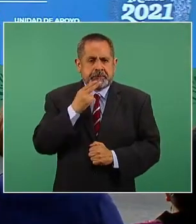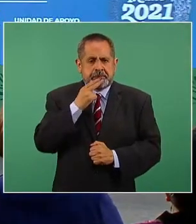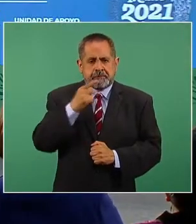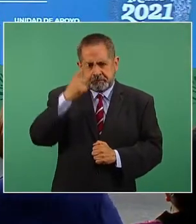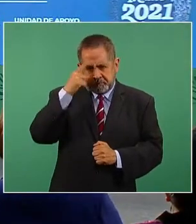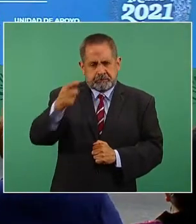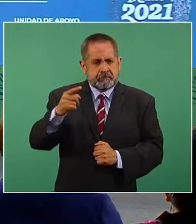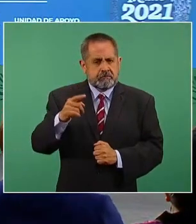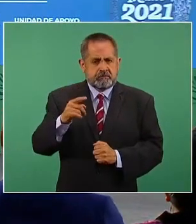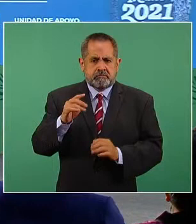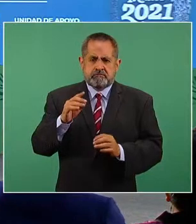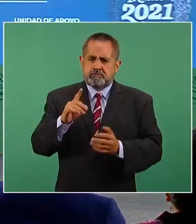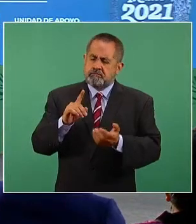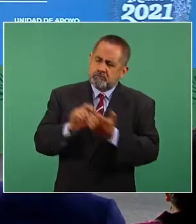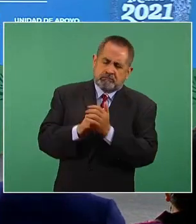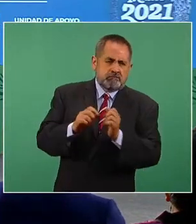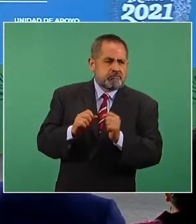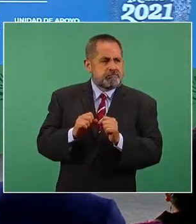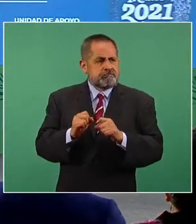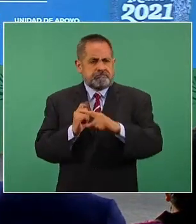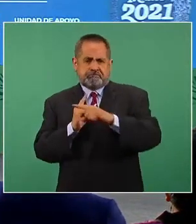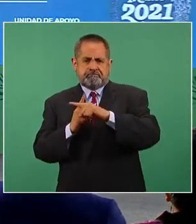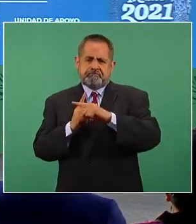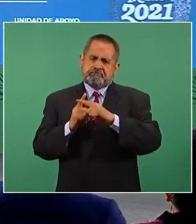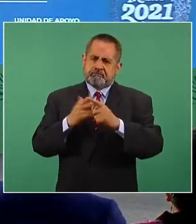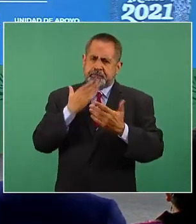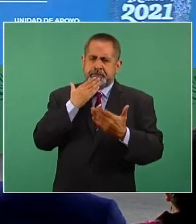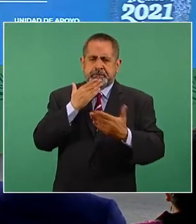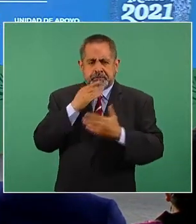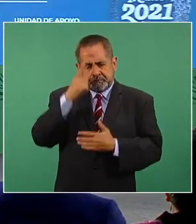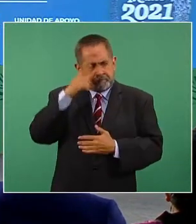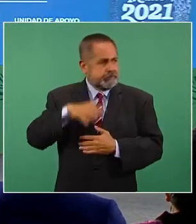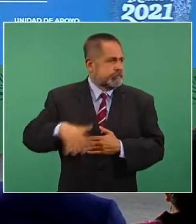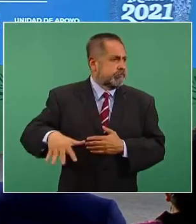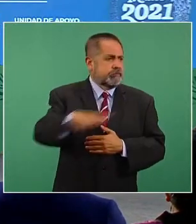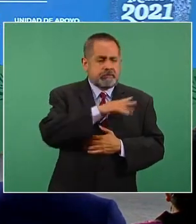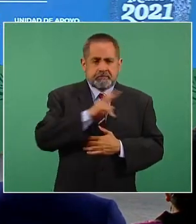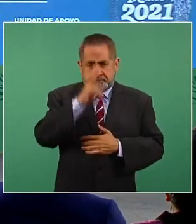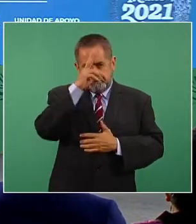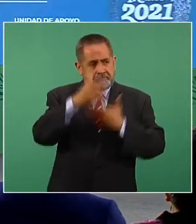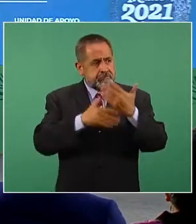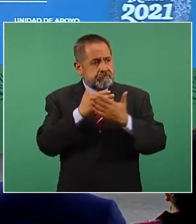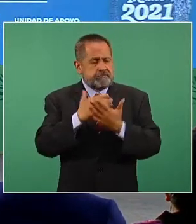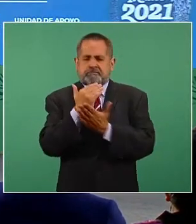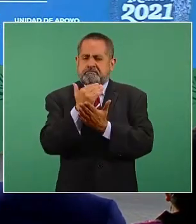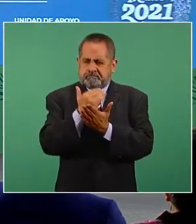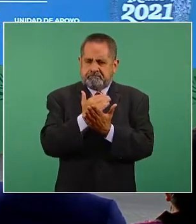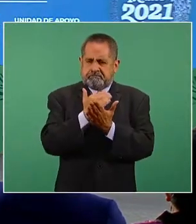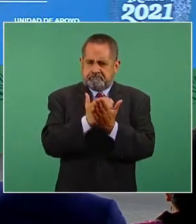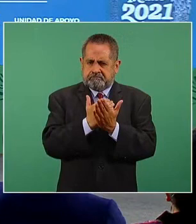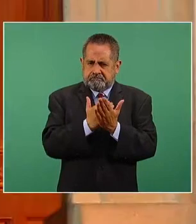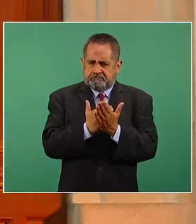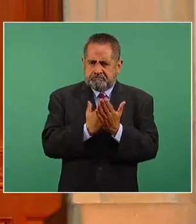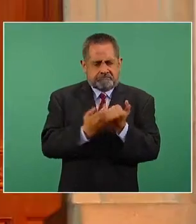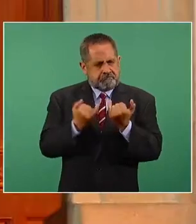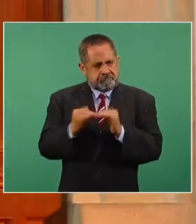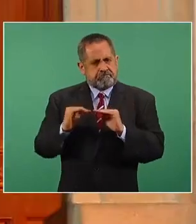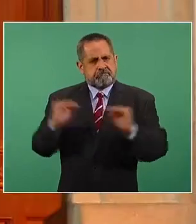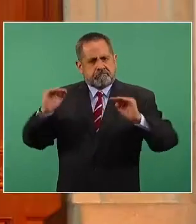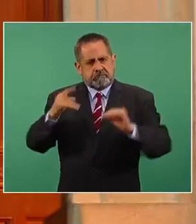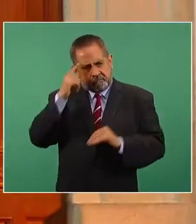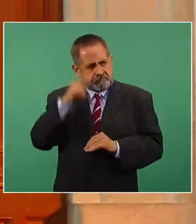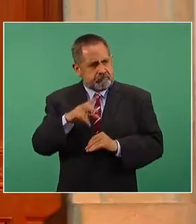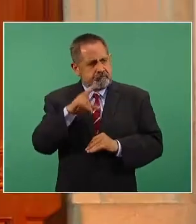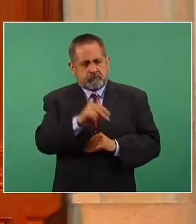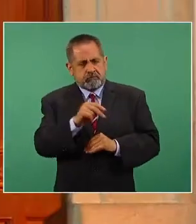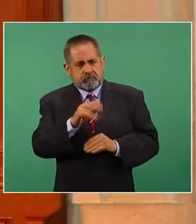impactar positivamente en los niveles de violencia que se ejercen todos los días en contra de